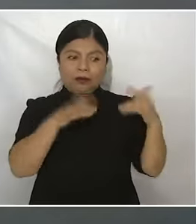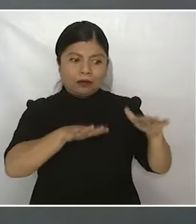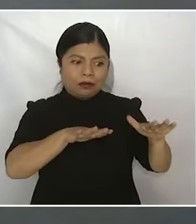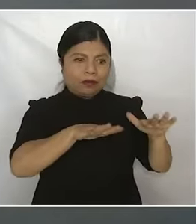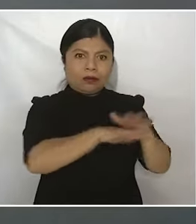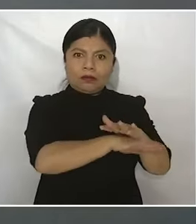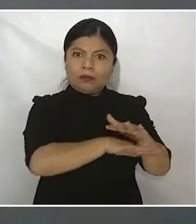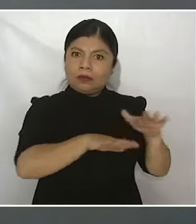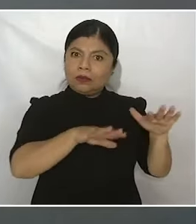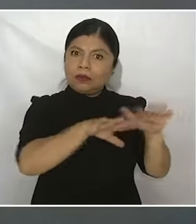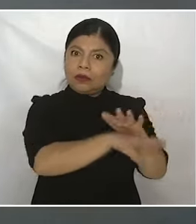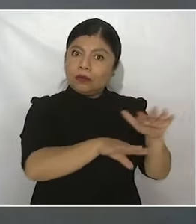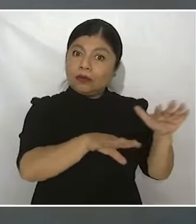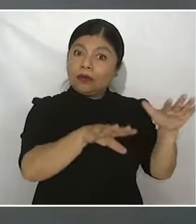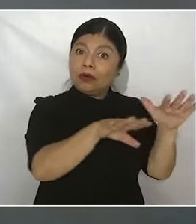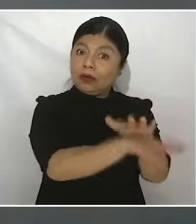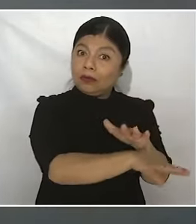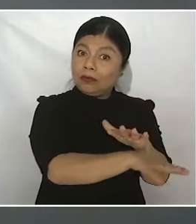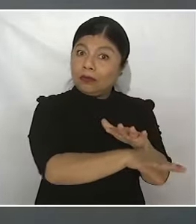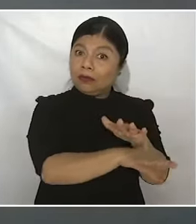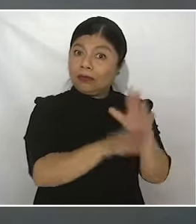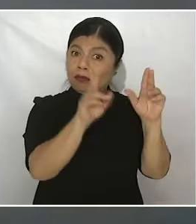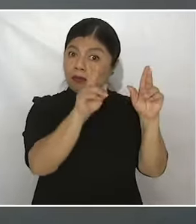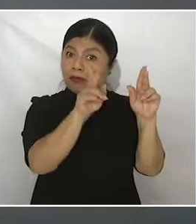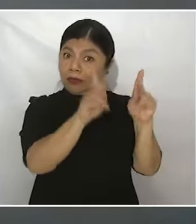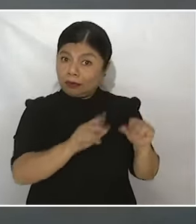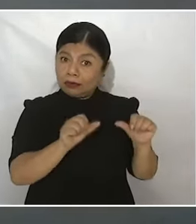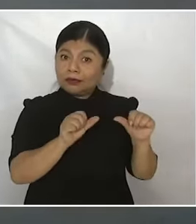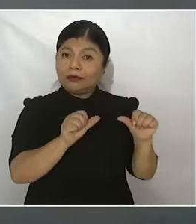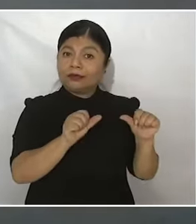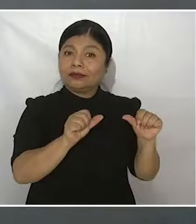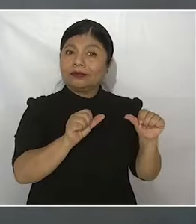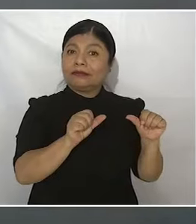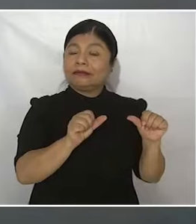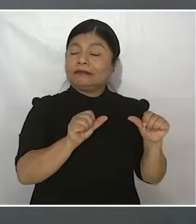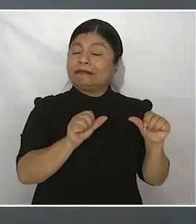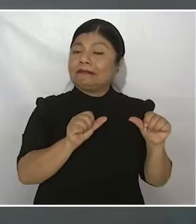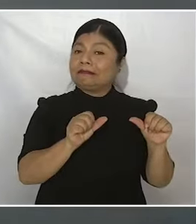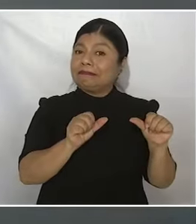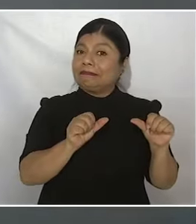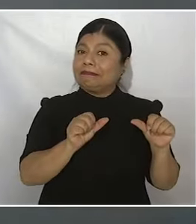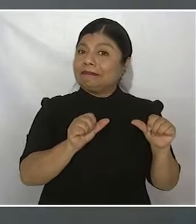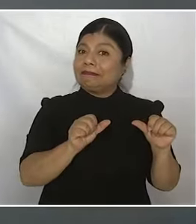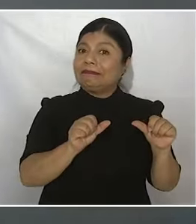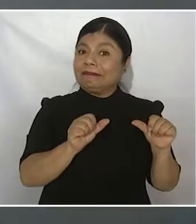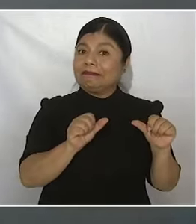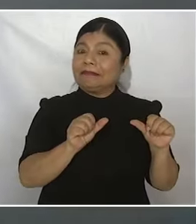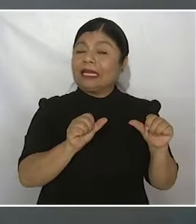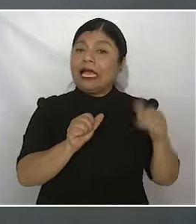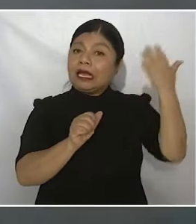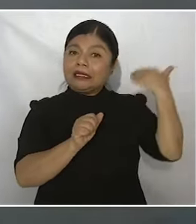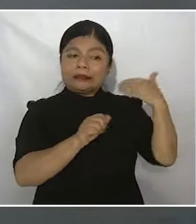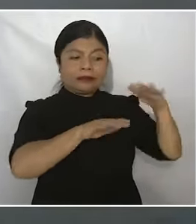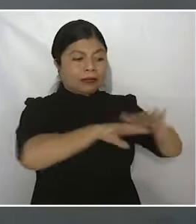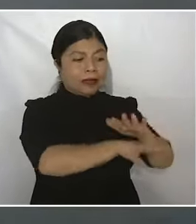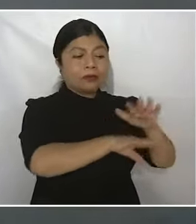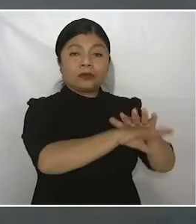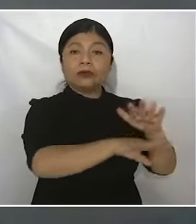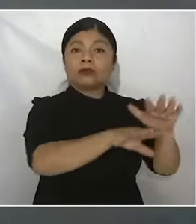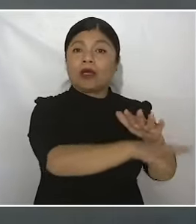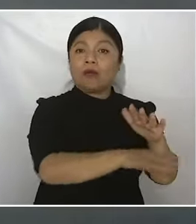se han tenido en nuestro país, cuando se ha necesitado la independencia, cuando esos dos